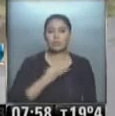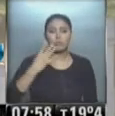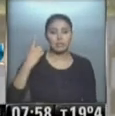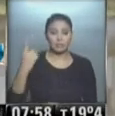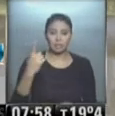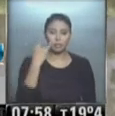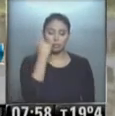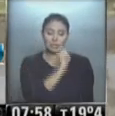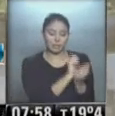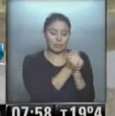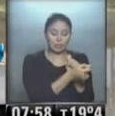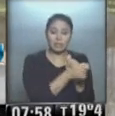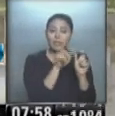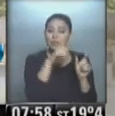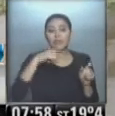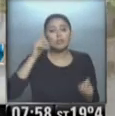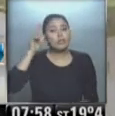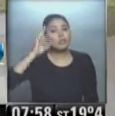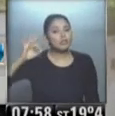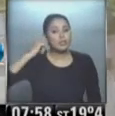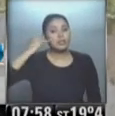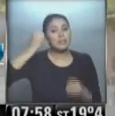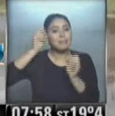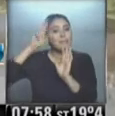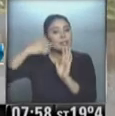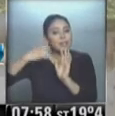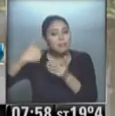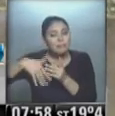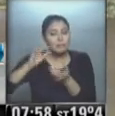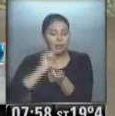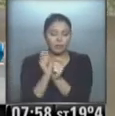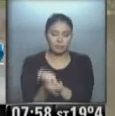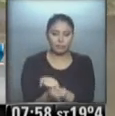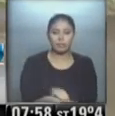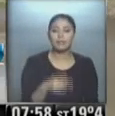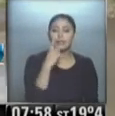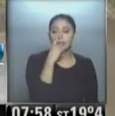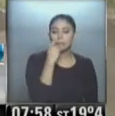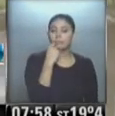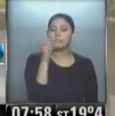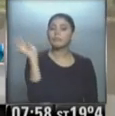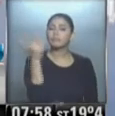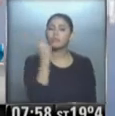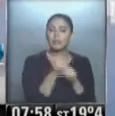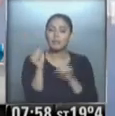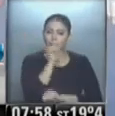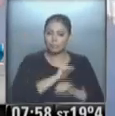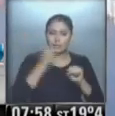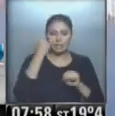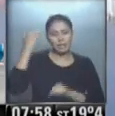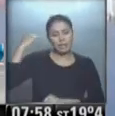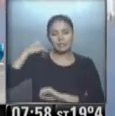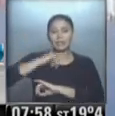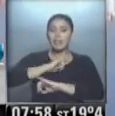están reconvertidas y hay 800 que ya están en plan de reconversión. Las tareas de saneamiento se vienen desarrollando, agregó, de acuerdo